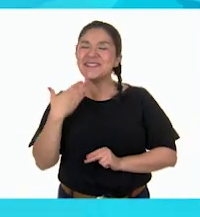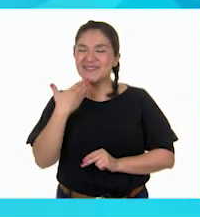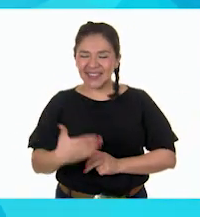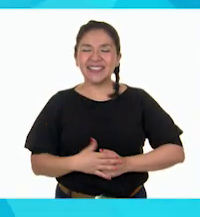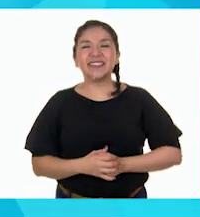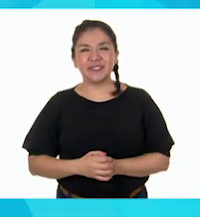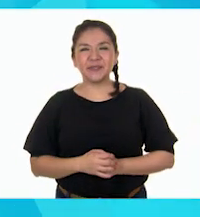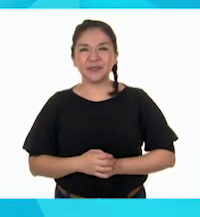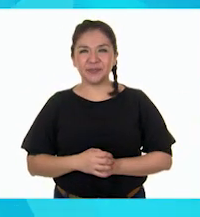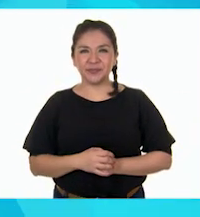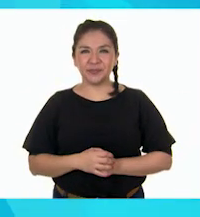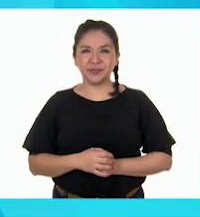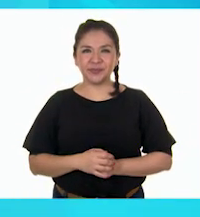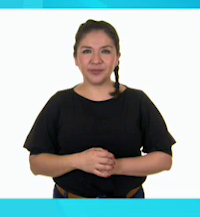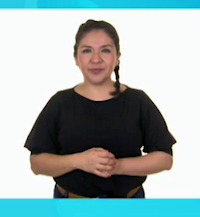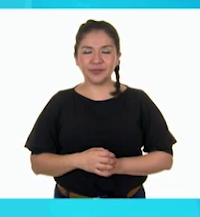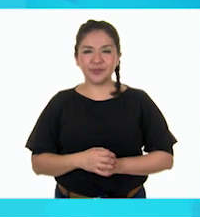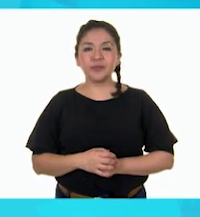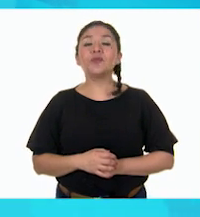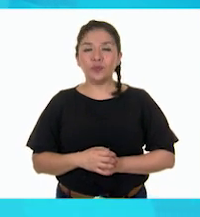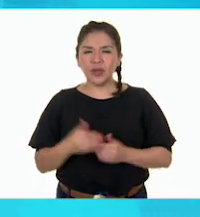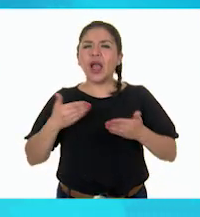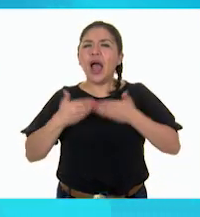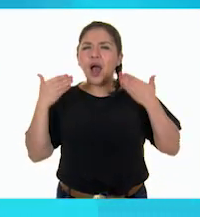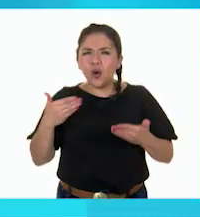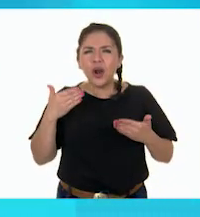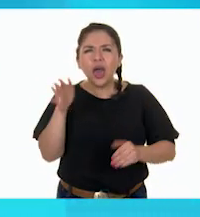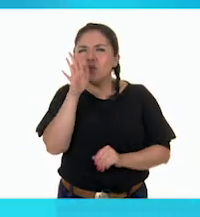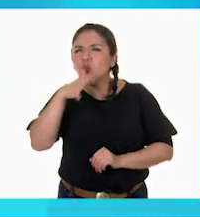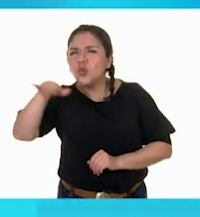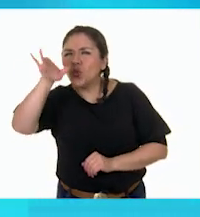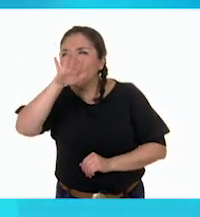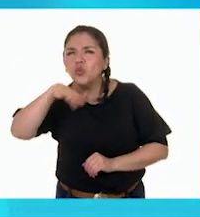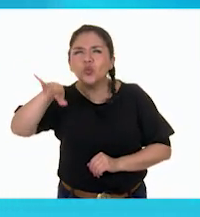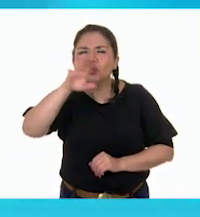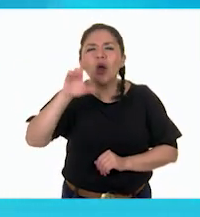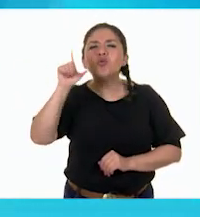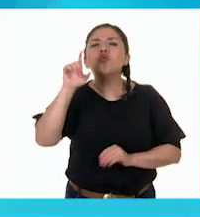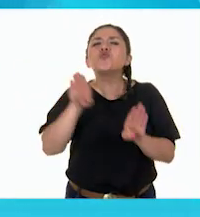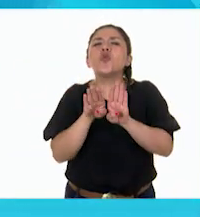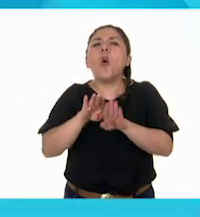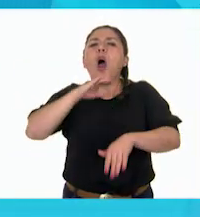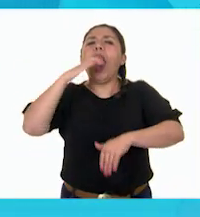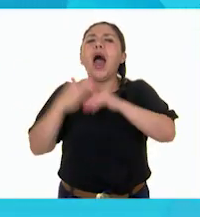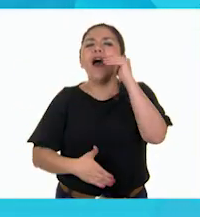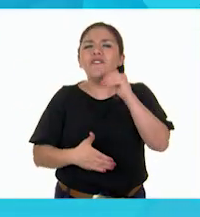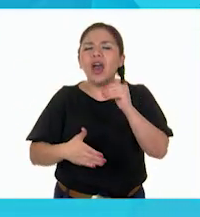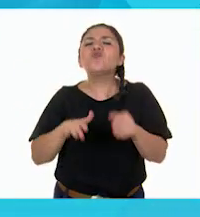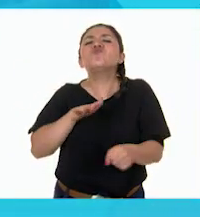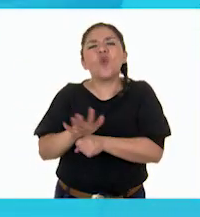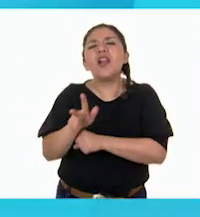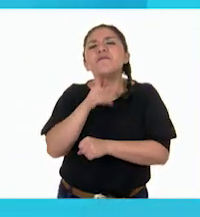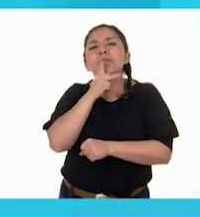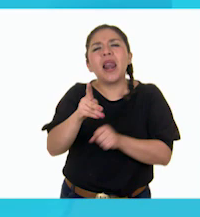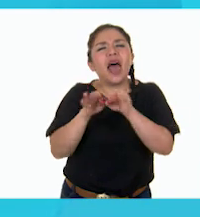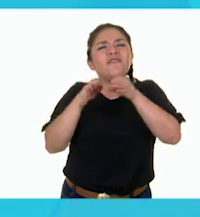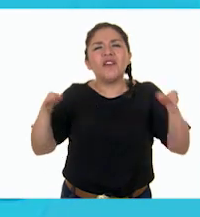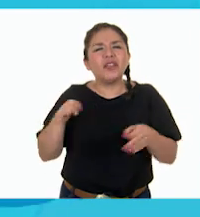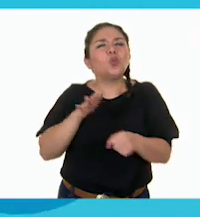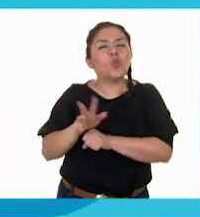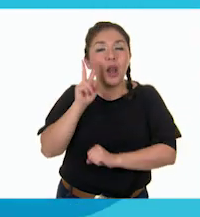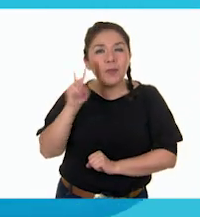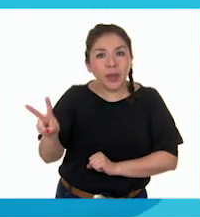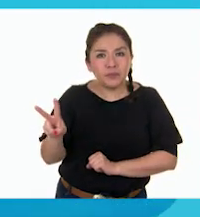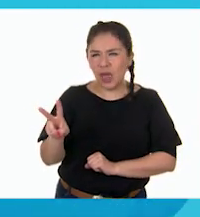muy bien, ¿verdad? Ahora vamos a buscar la final. ¿Cuál será? Ah,